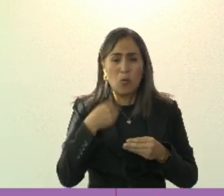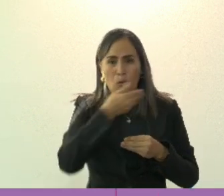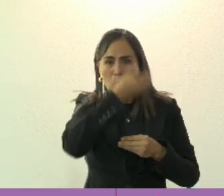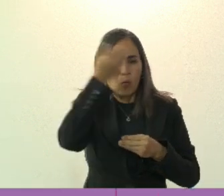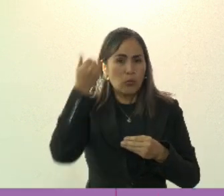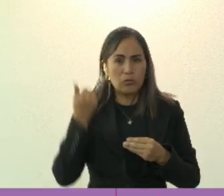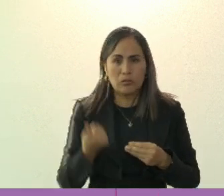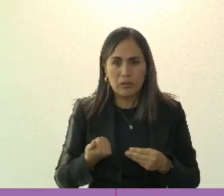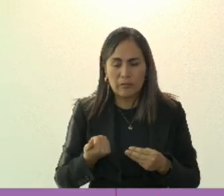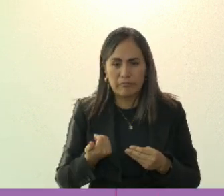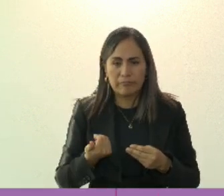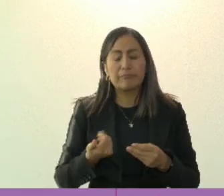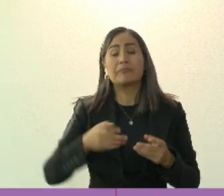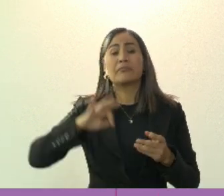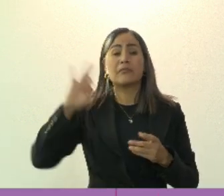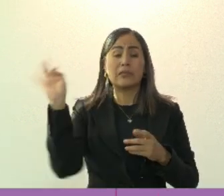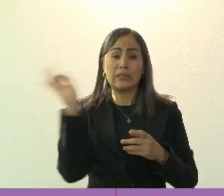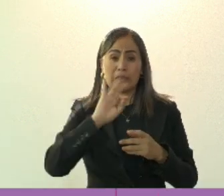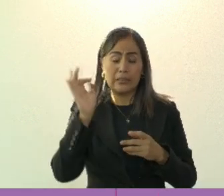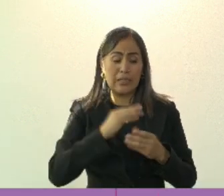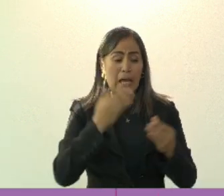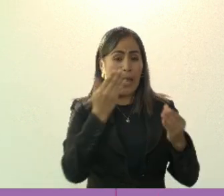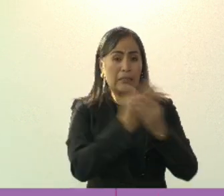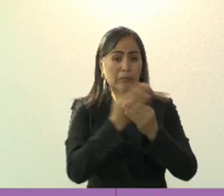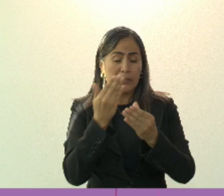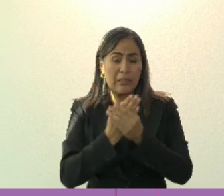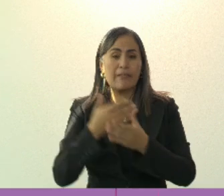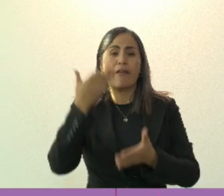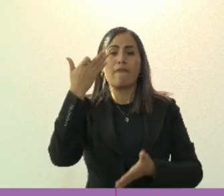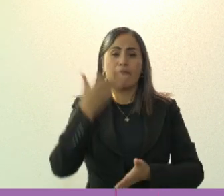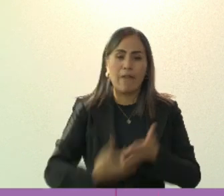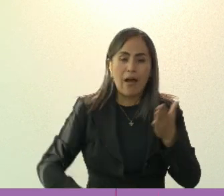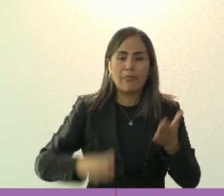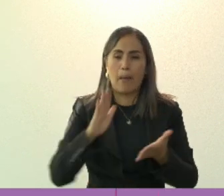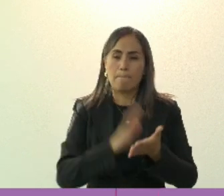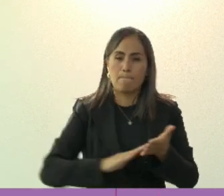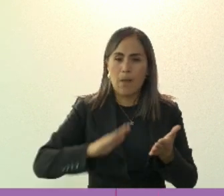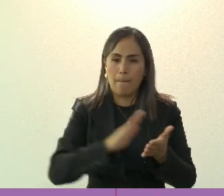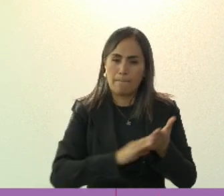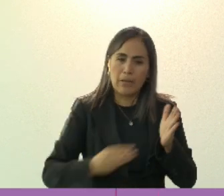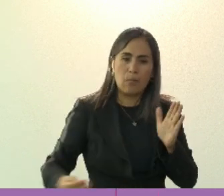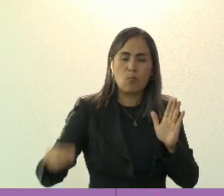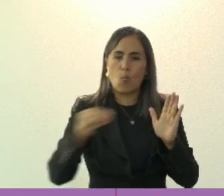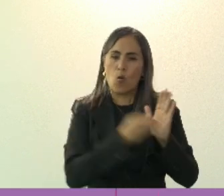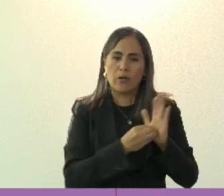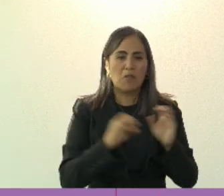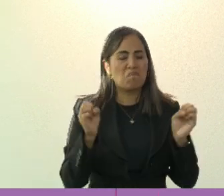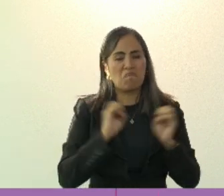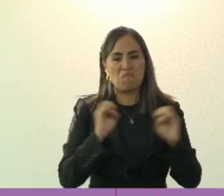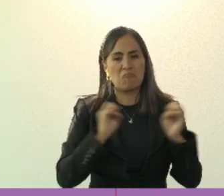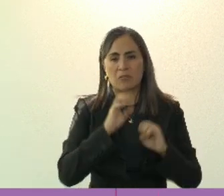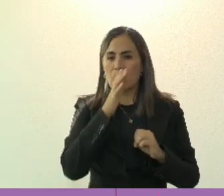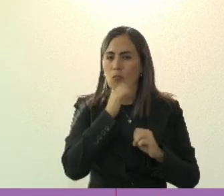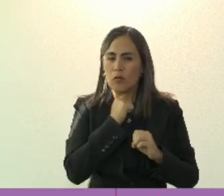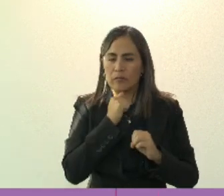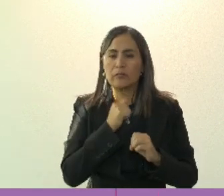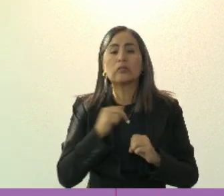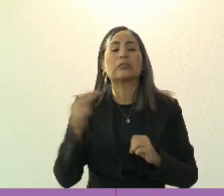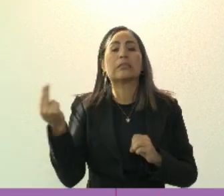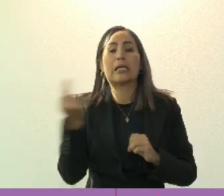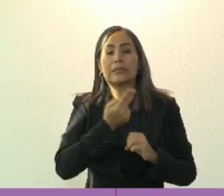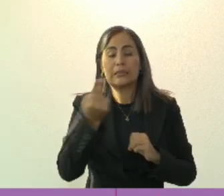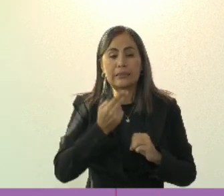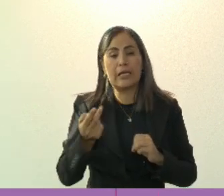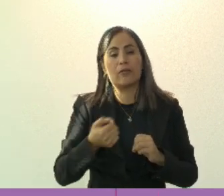transversal, es muy posible que nuestro expediente esté incompleto. Entonces, debemos conocer a profundidad